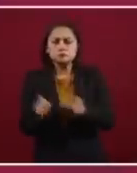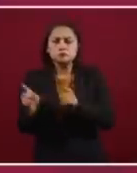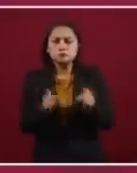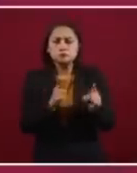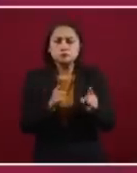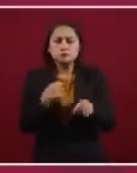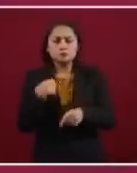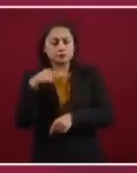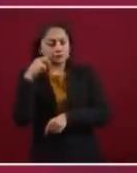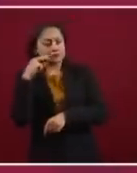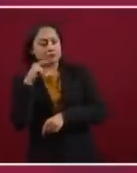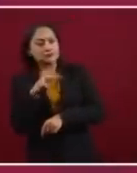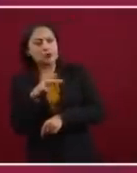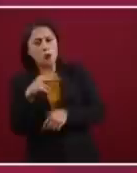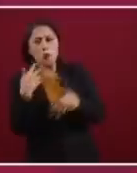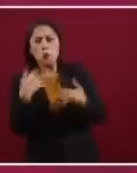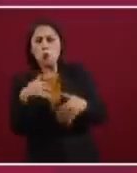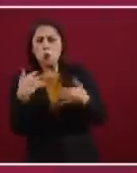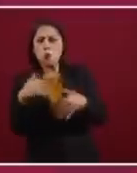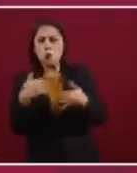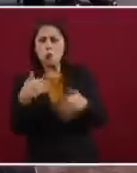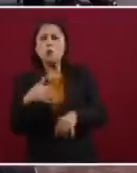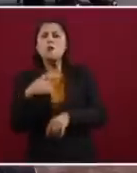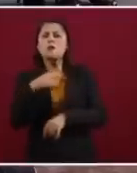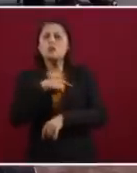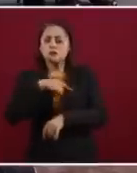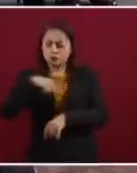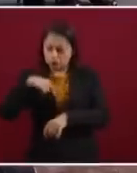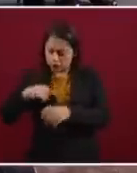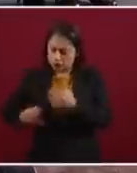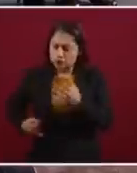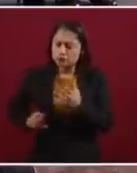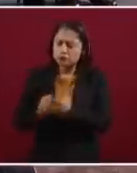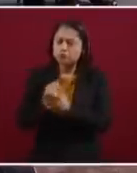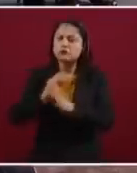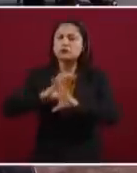que una parte de lo confiscado